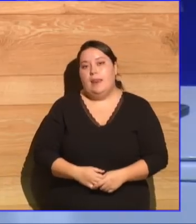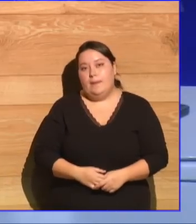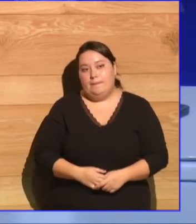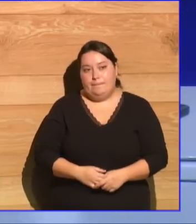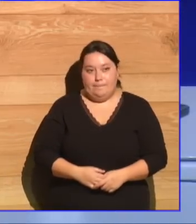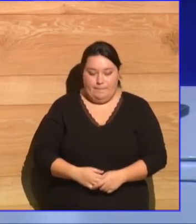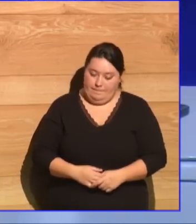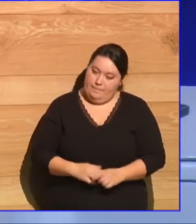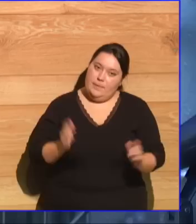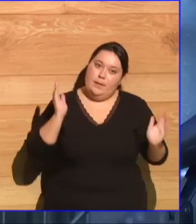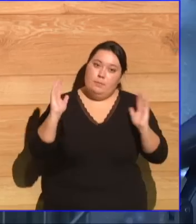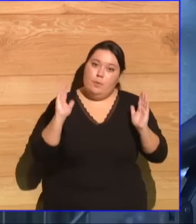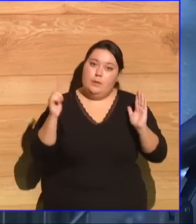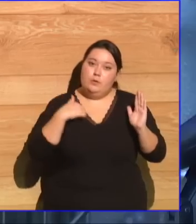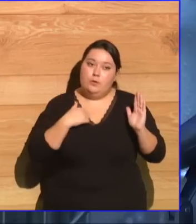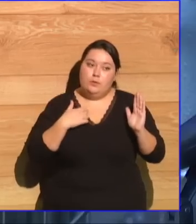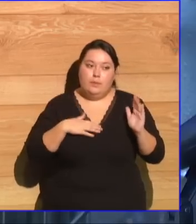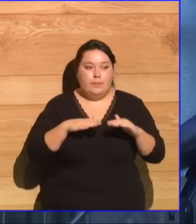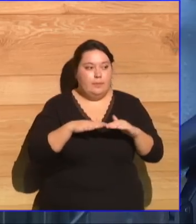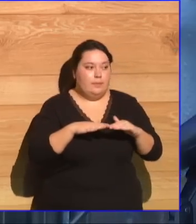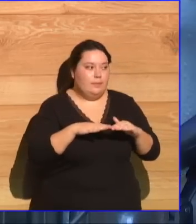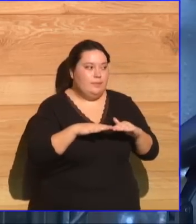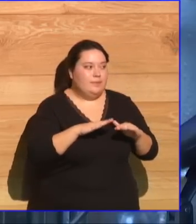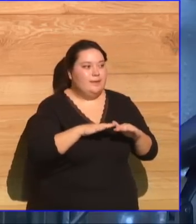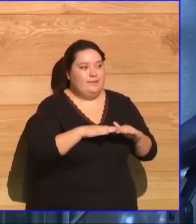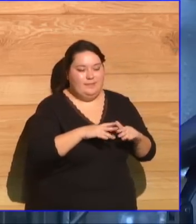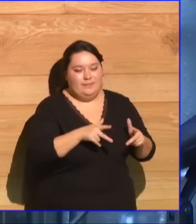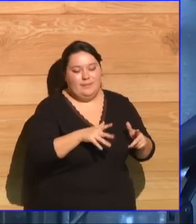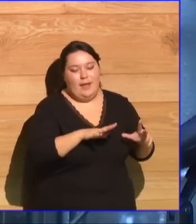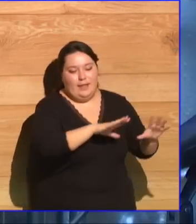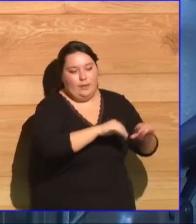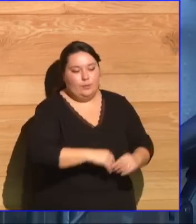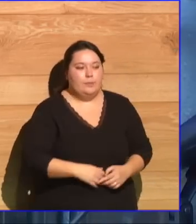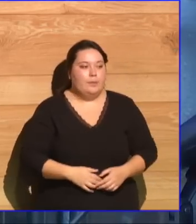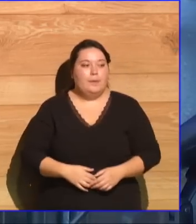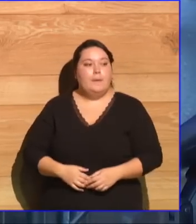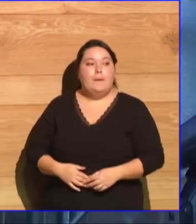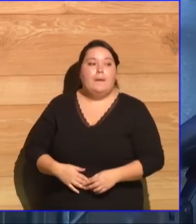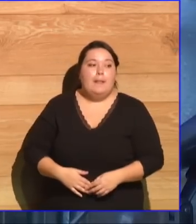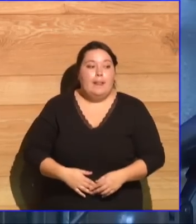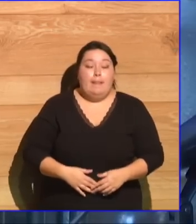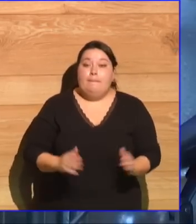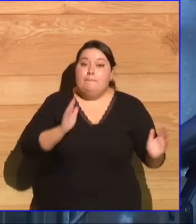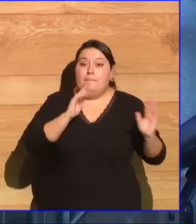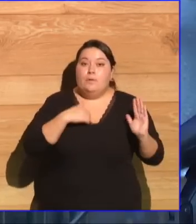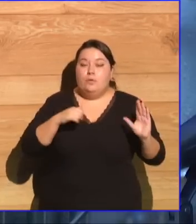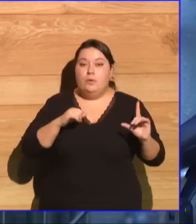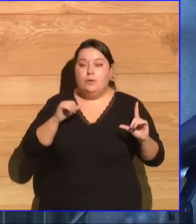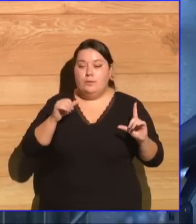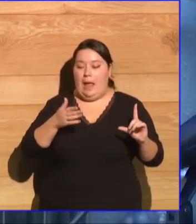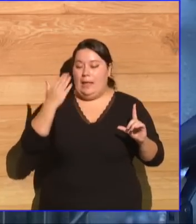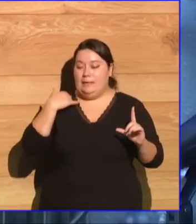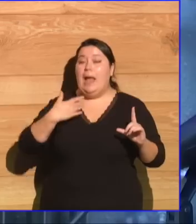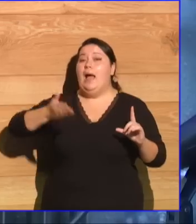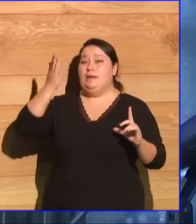el momento en el que me puse la Disculpas aceptadas, Pero- Juan. el momento en el que me puse la película antes de